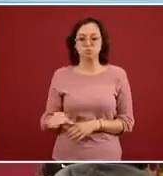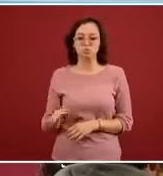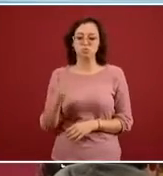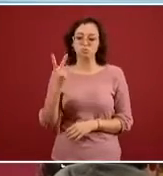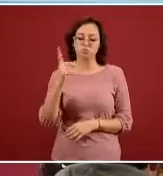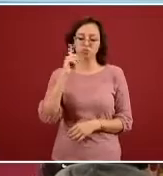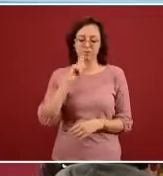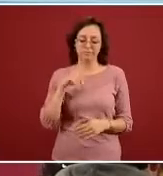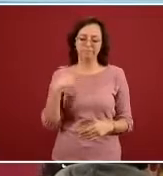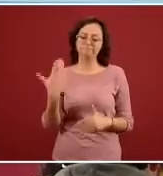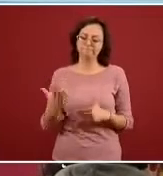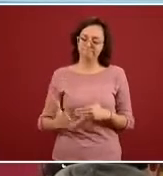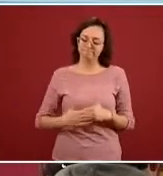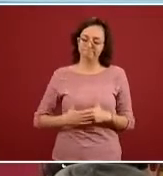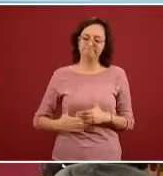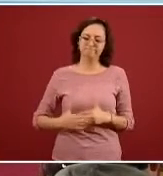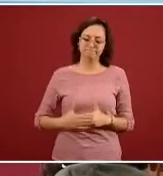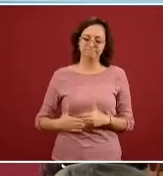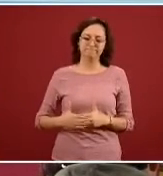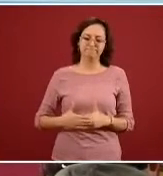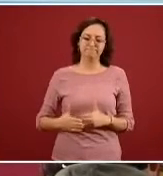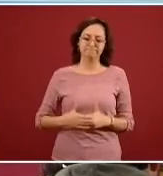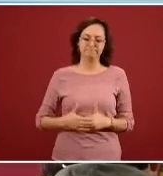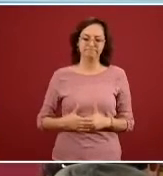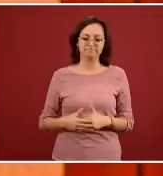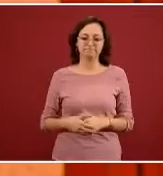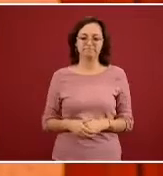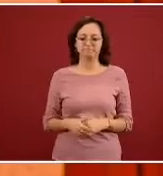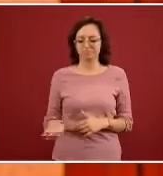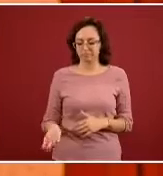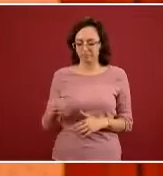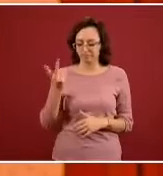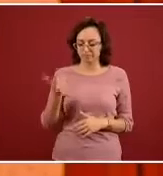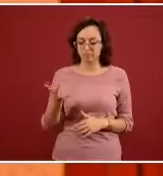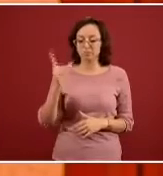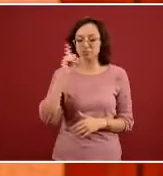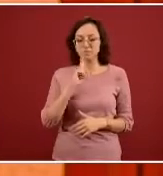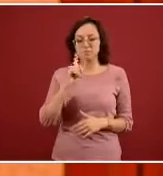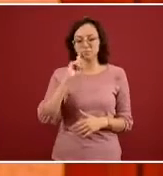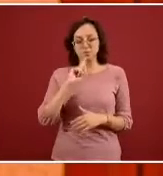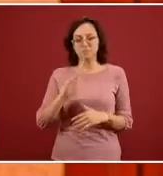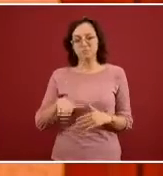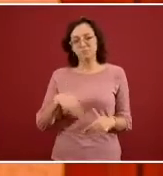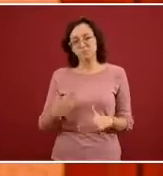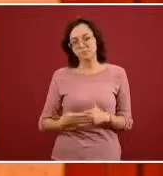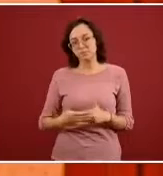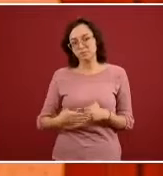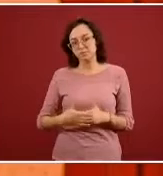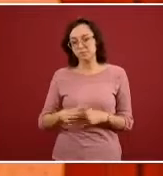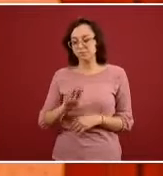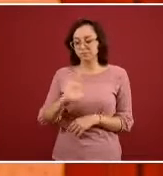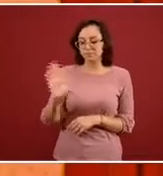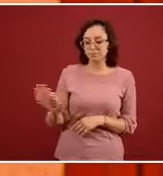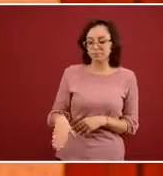embarazadas. Una de ellas, son nuestros primeros dos casos de muerte en embarazadas.